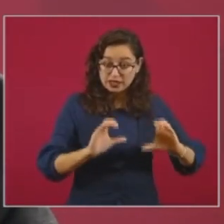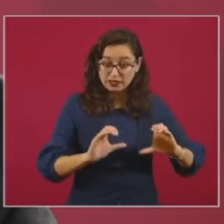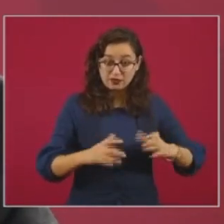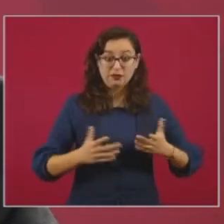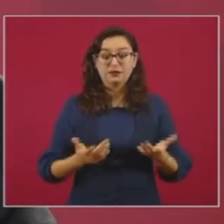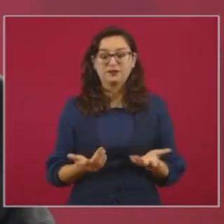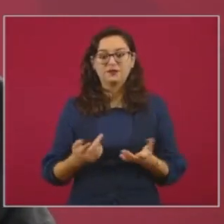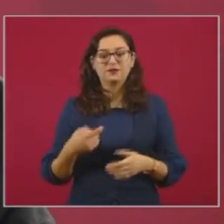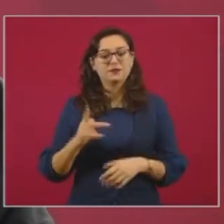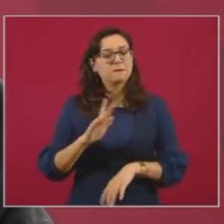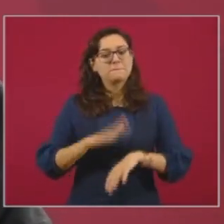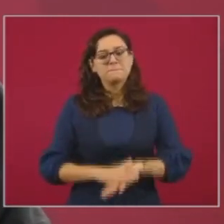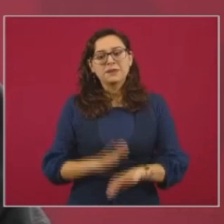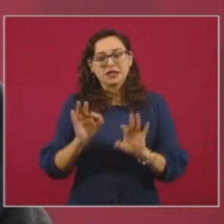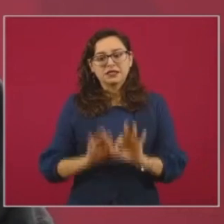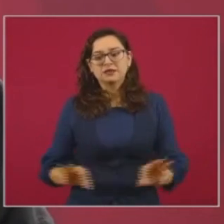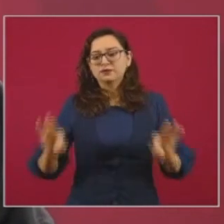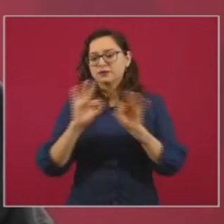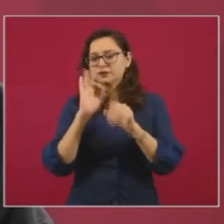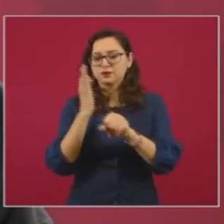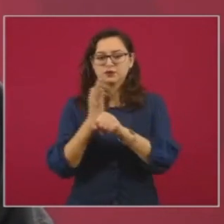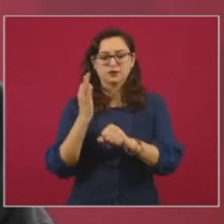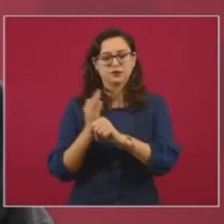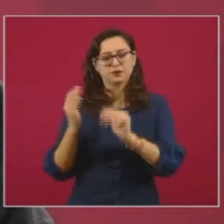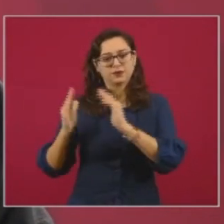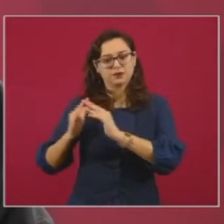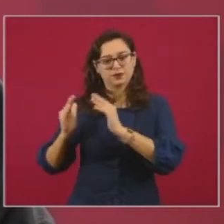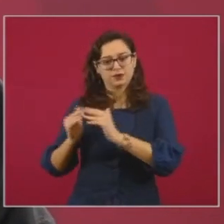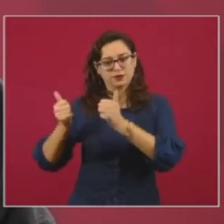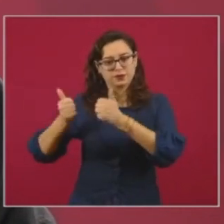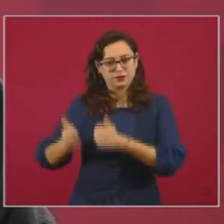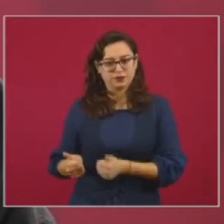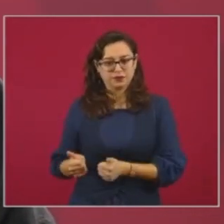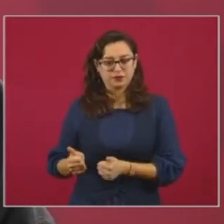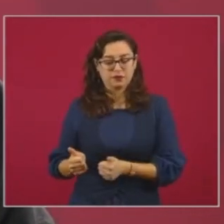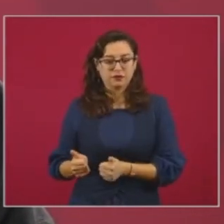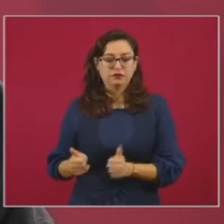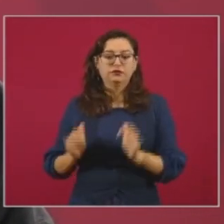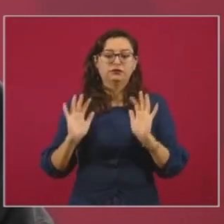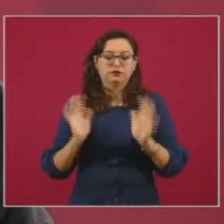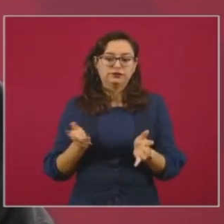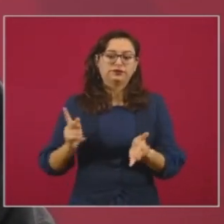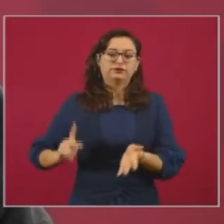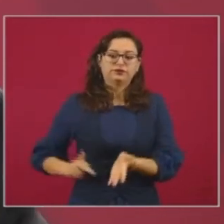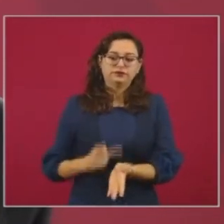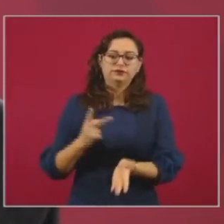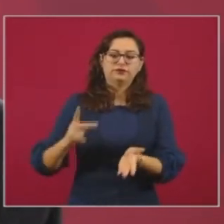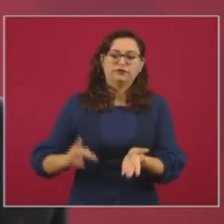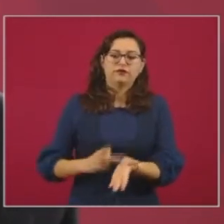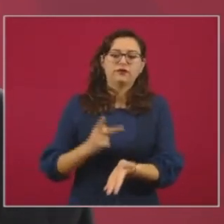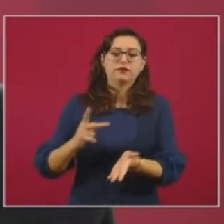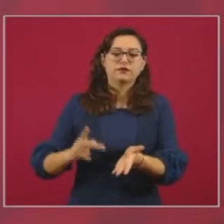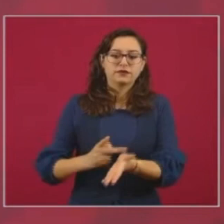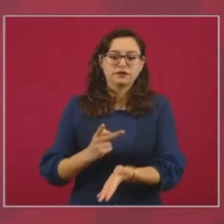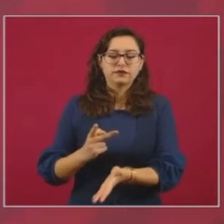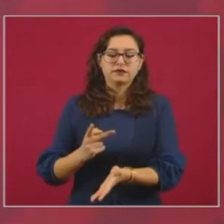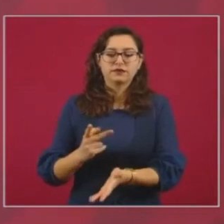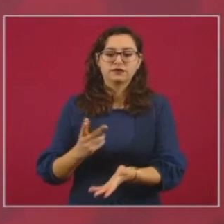procurar estar en casa y, como lo hemos venido diciendo, que no